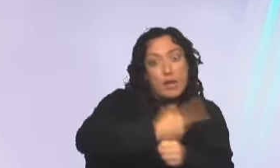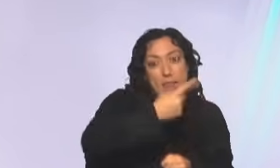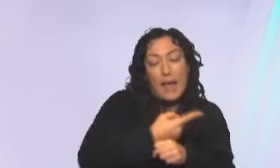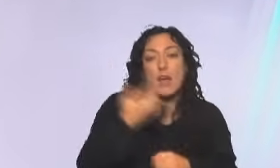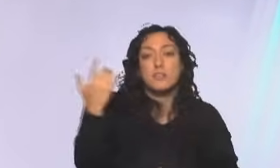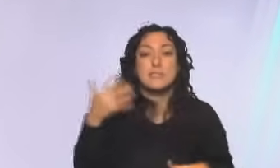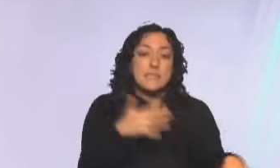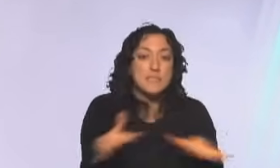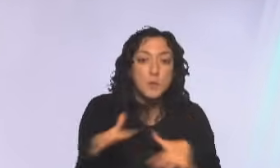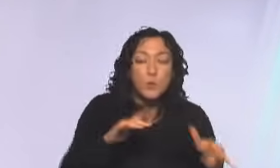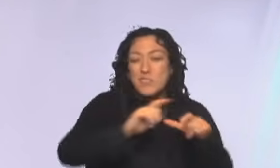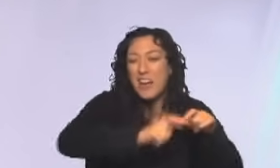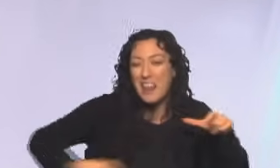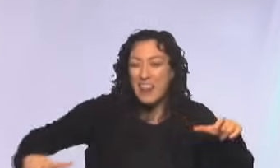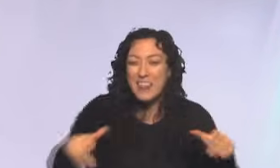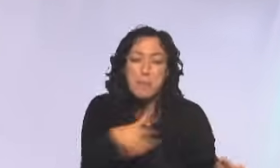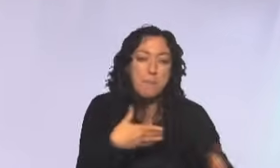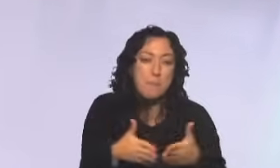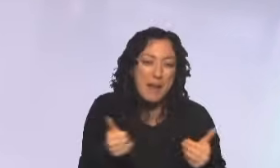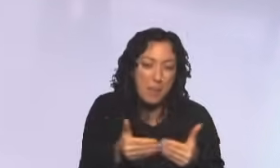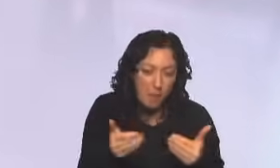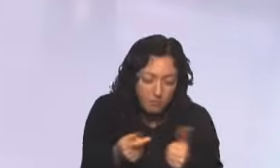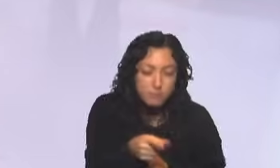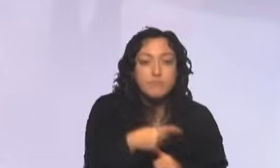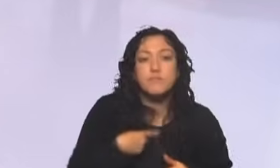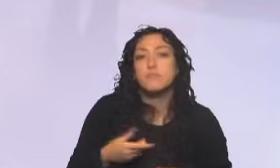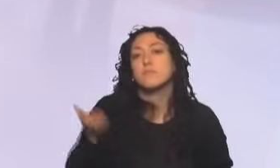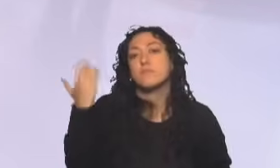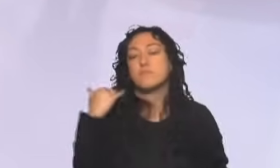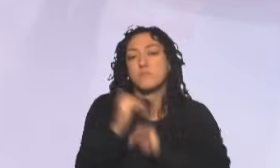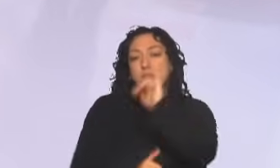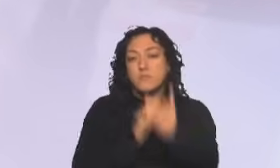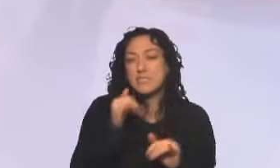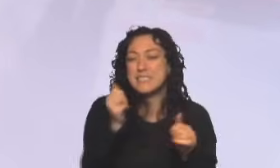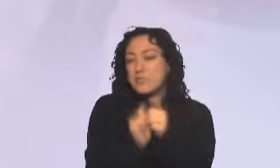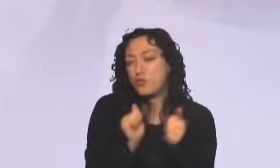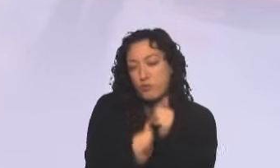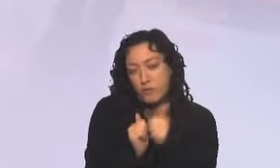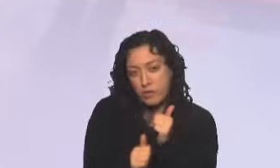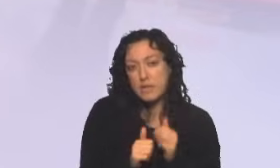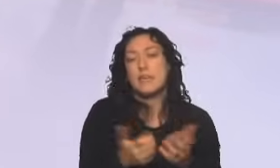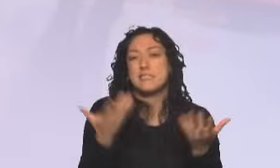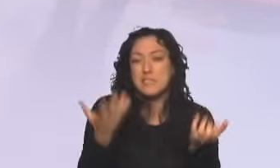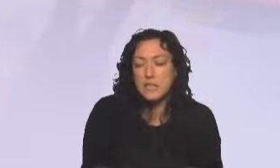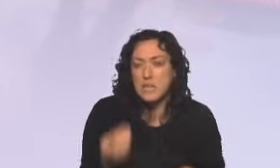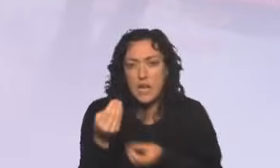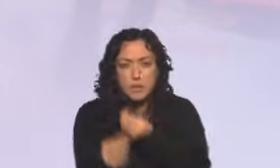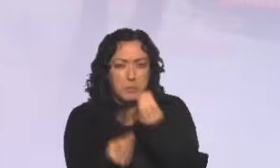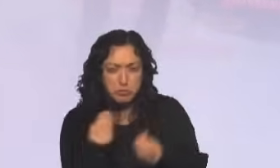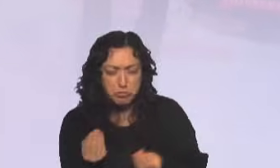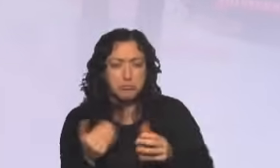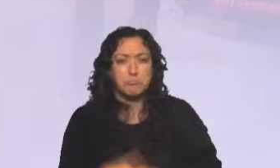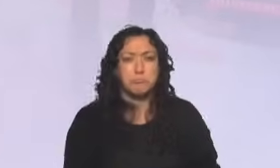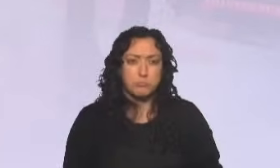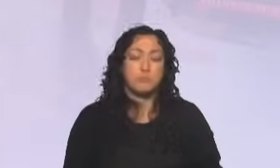en el Canal de Panamá, que rápidamente empezamos a contar la historia y la cuestión sequía de este canal.